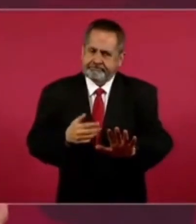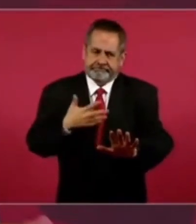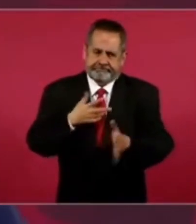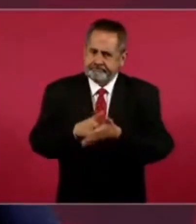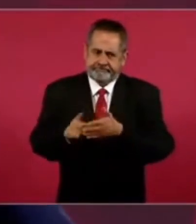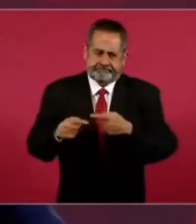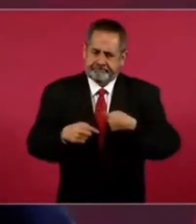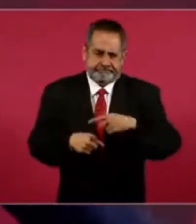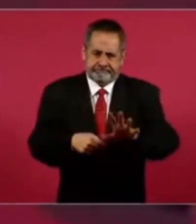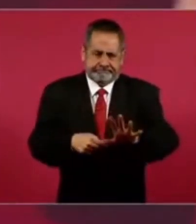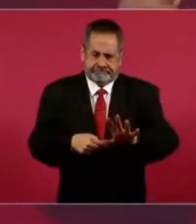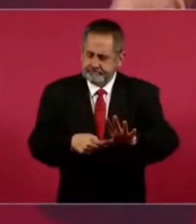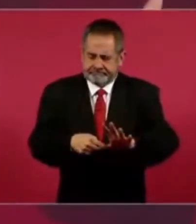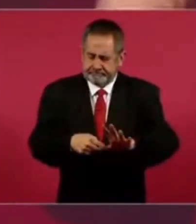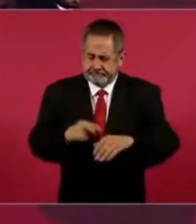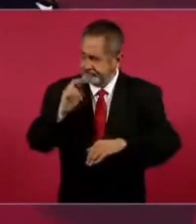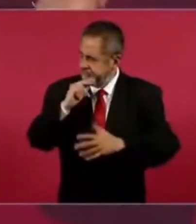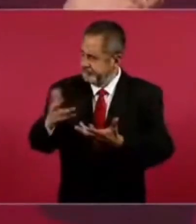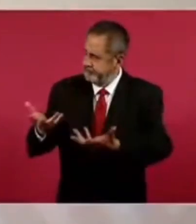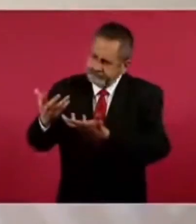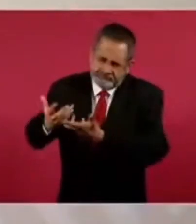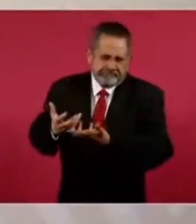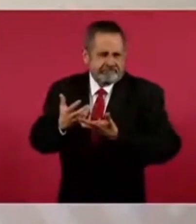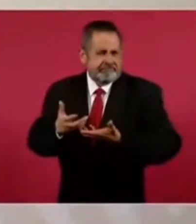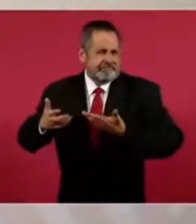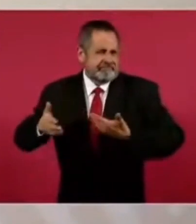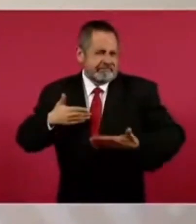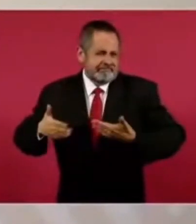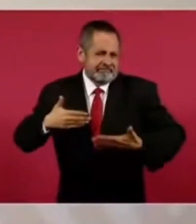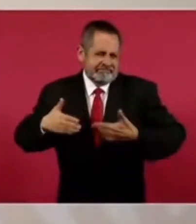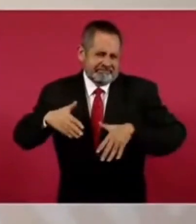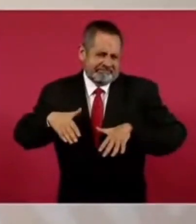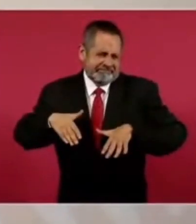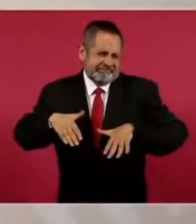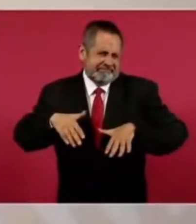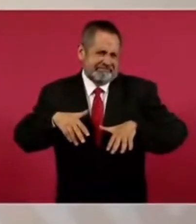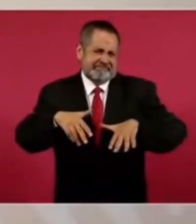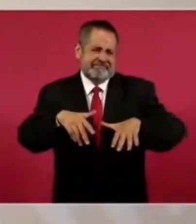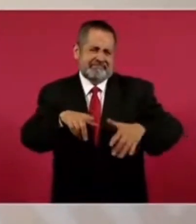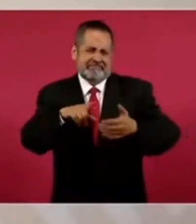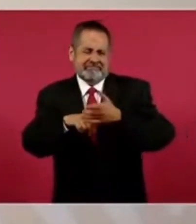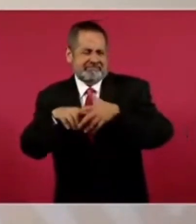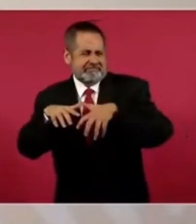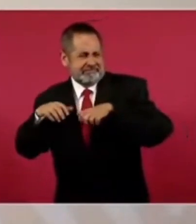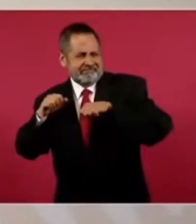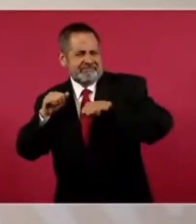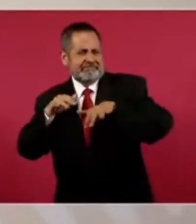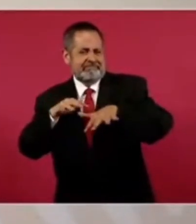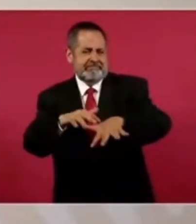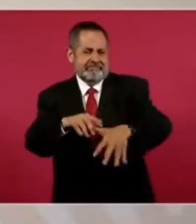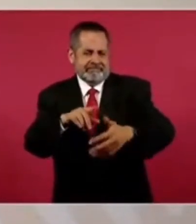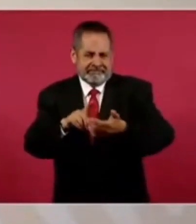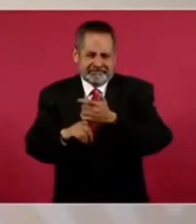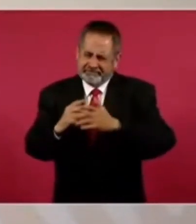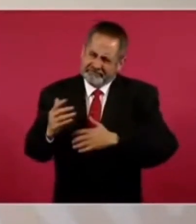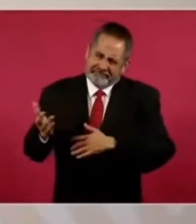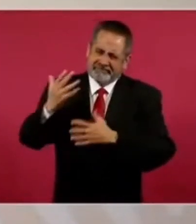Entonces, por eso no, vámonos a caminar al éxodo por la democracia.